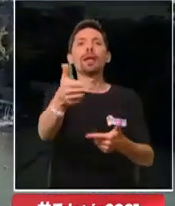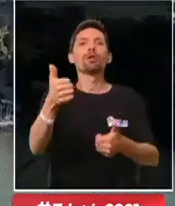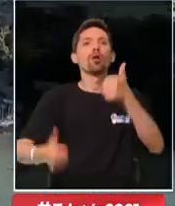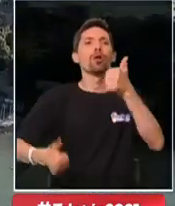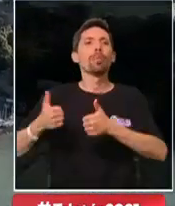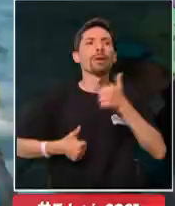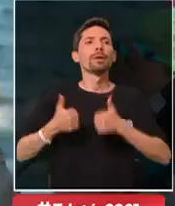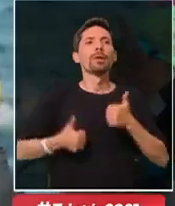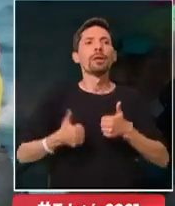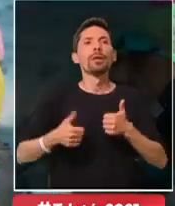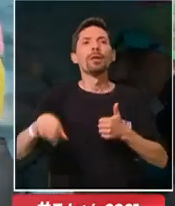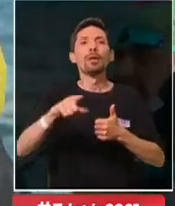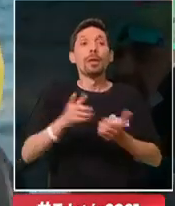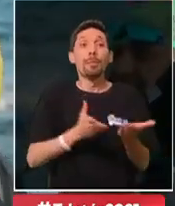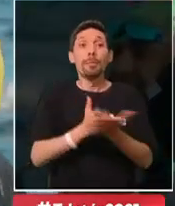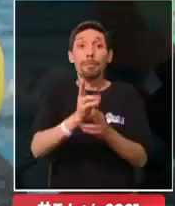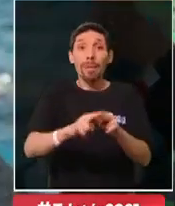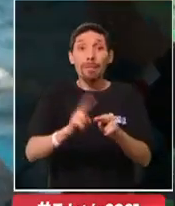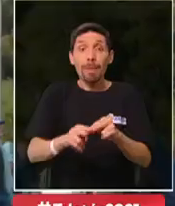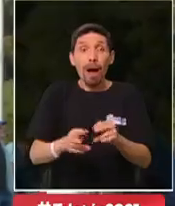nos preparamos para la salida.